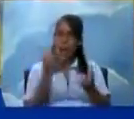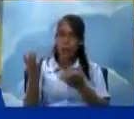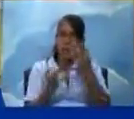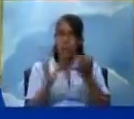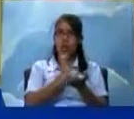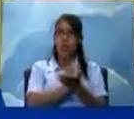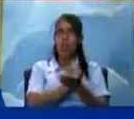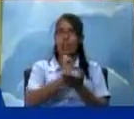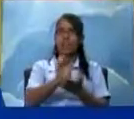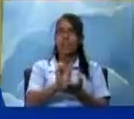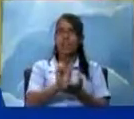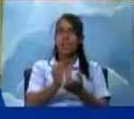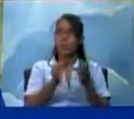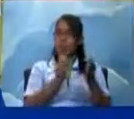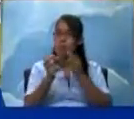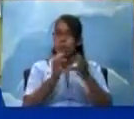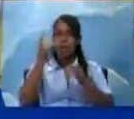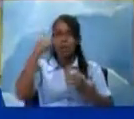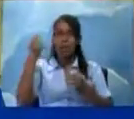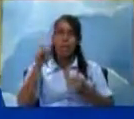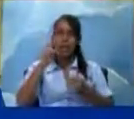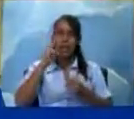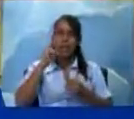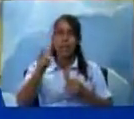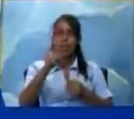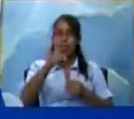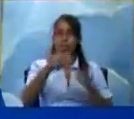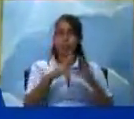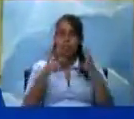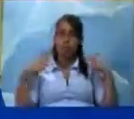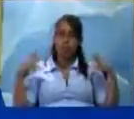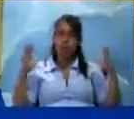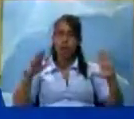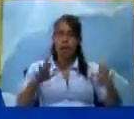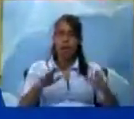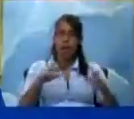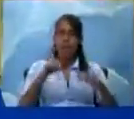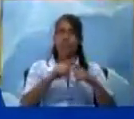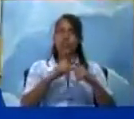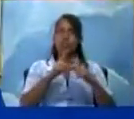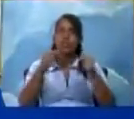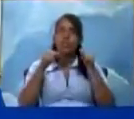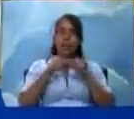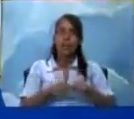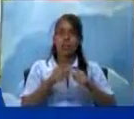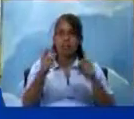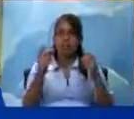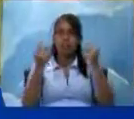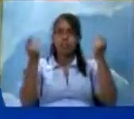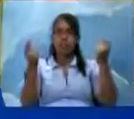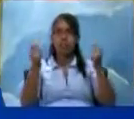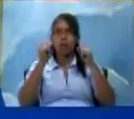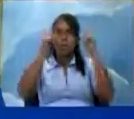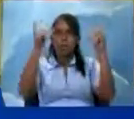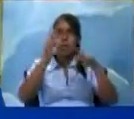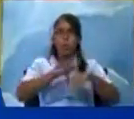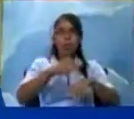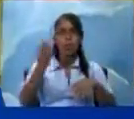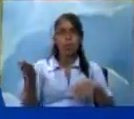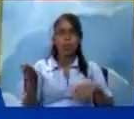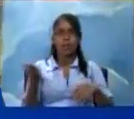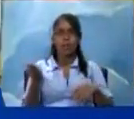fuego eterno, preparado para el diablo y sus ángeles. Ellos se van a quedar como en el aire. Señor, ¿pero por